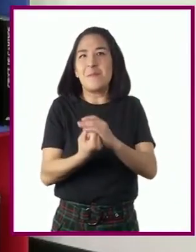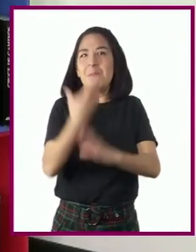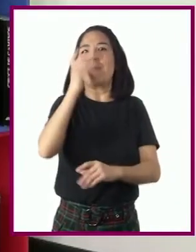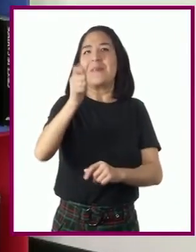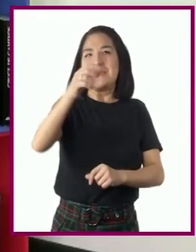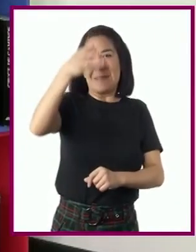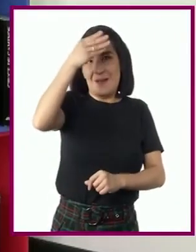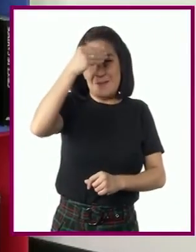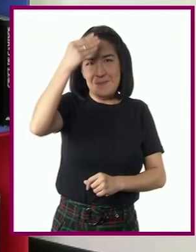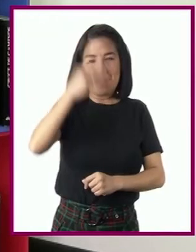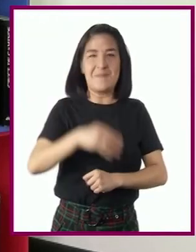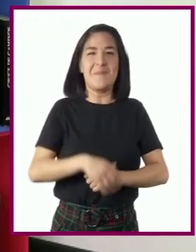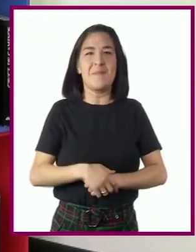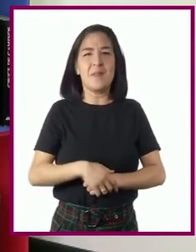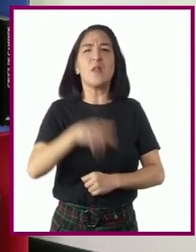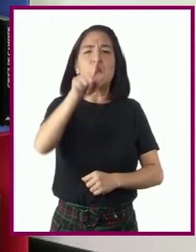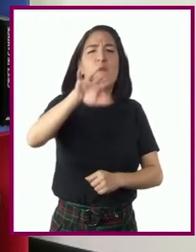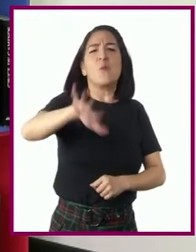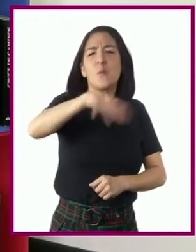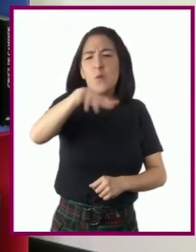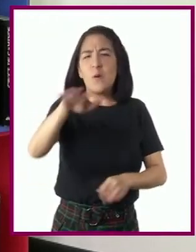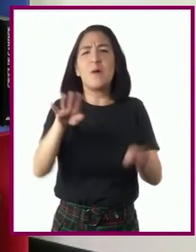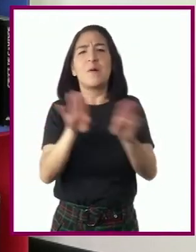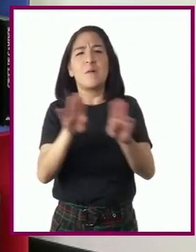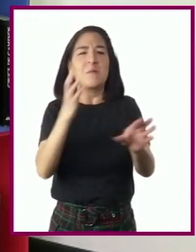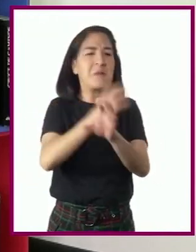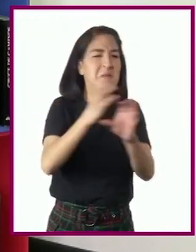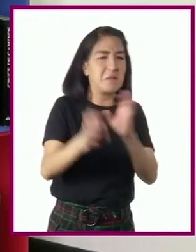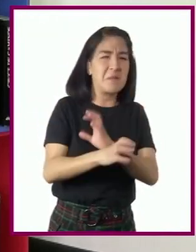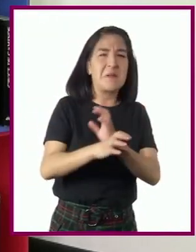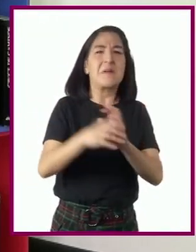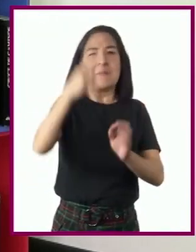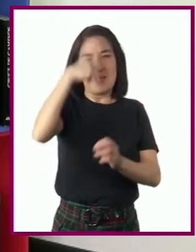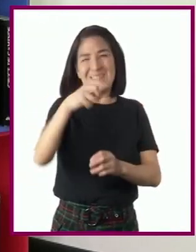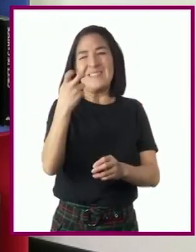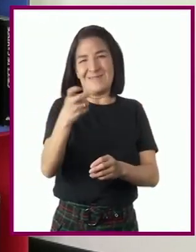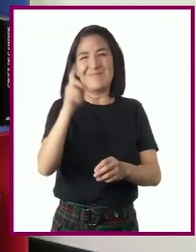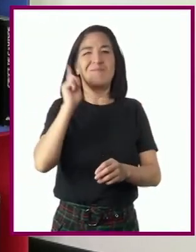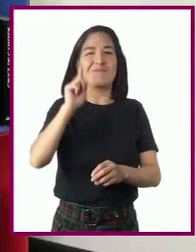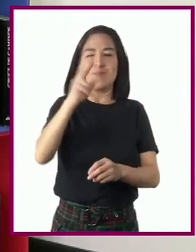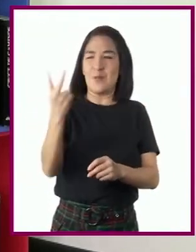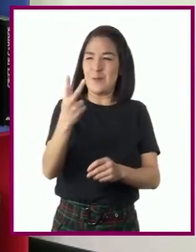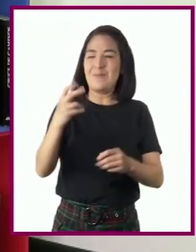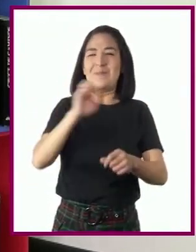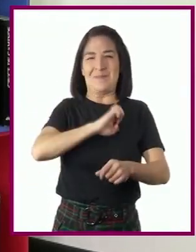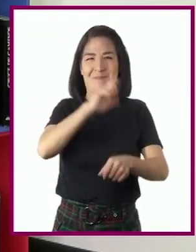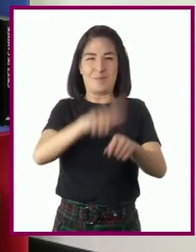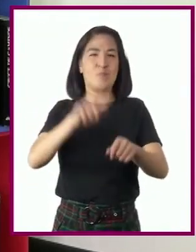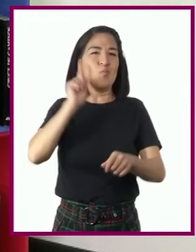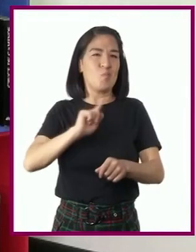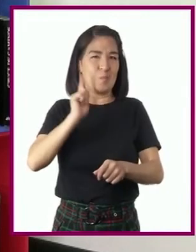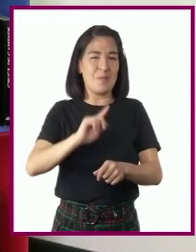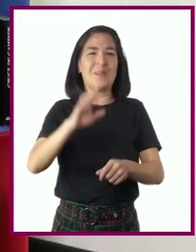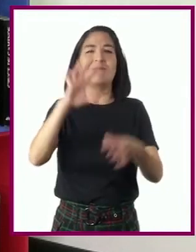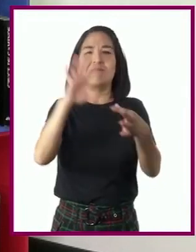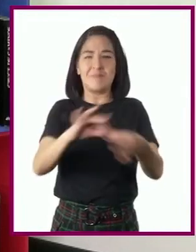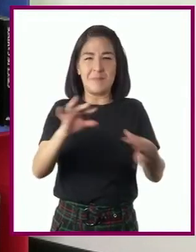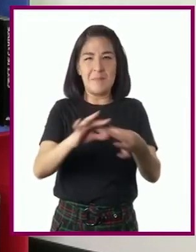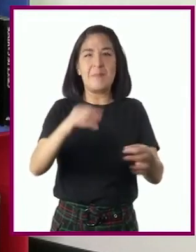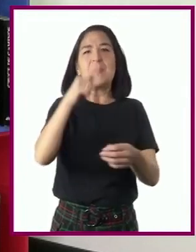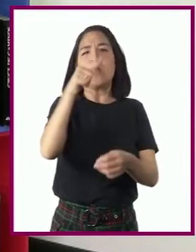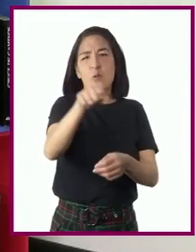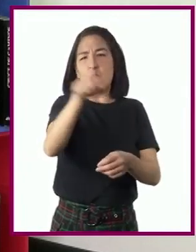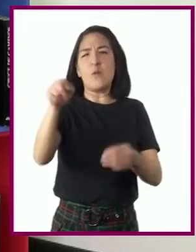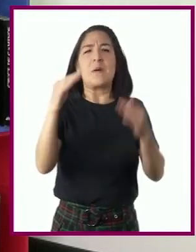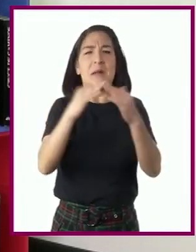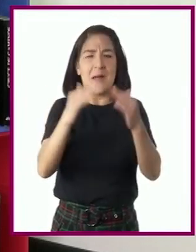Busquen momentos para poder llevar a cabo alguna de las estrategias que nos compartieron las especialistas. Esto les ayudará a